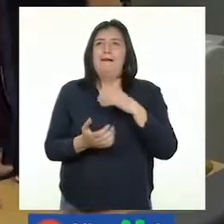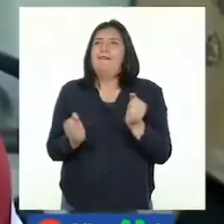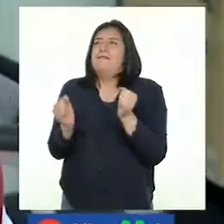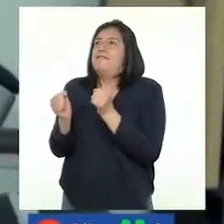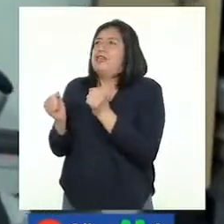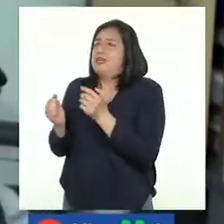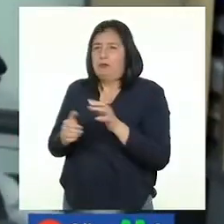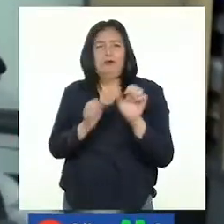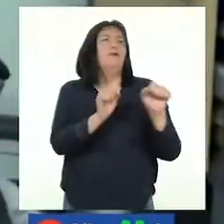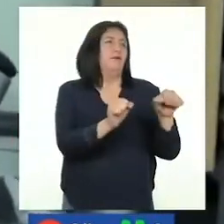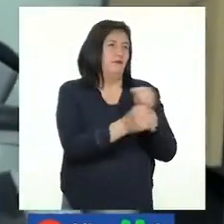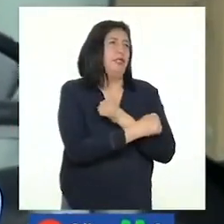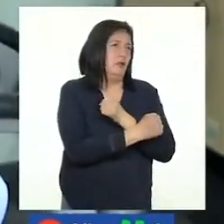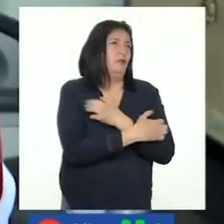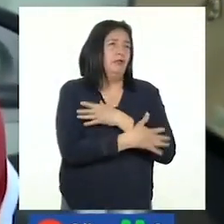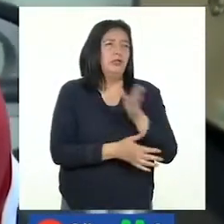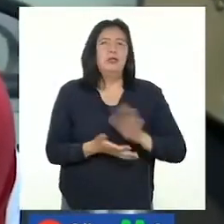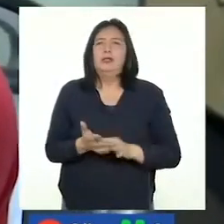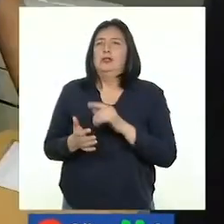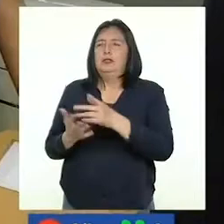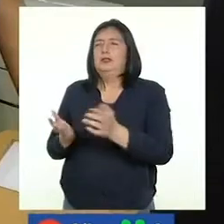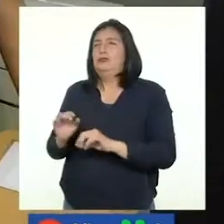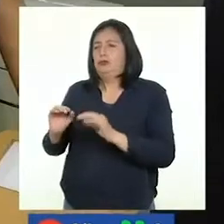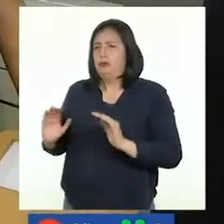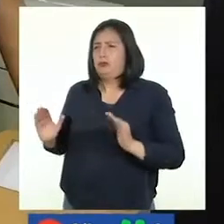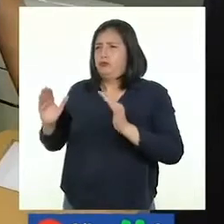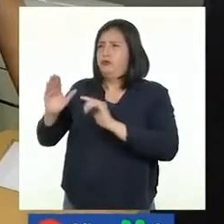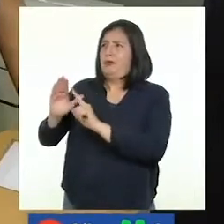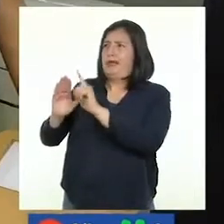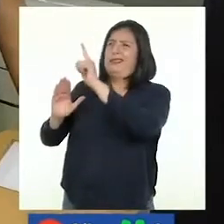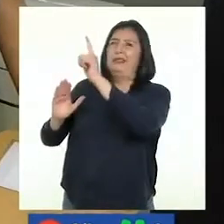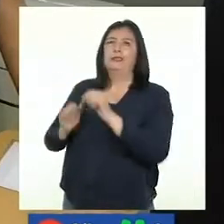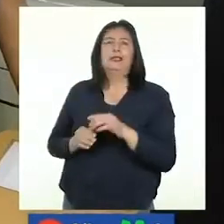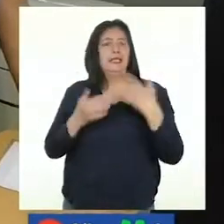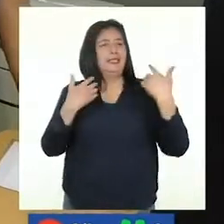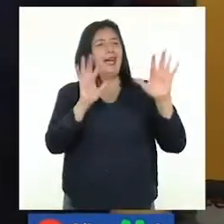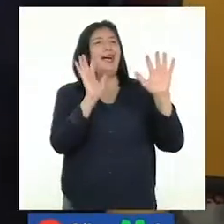frío. Frío. ¿Verdad? Frío, donde están las más altas. Ya está.